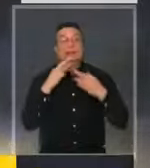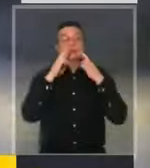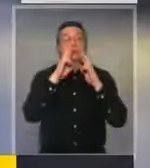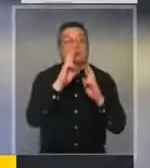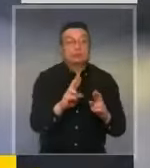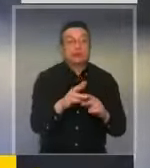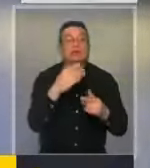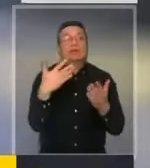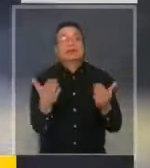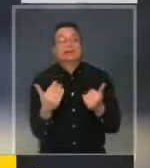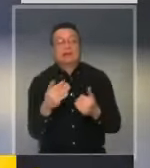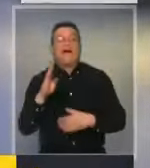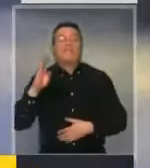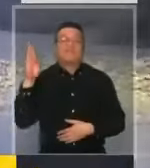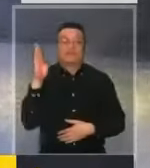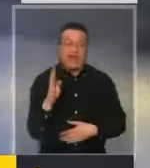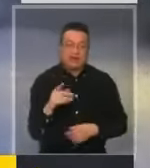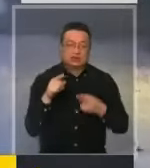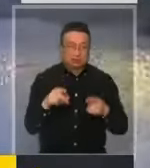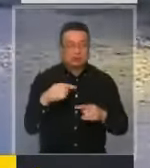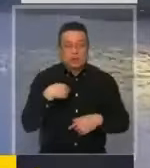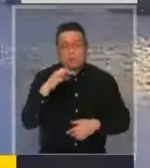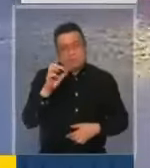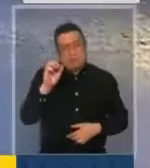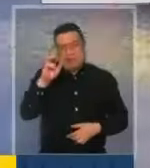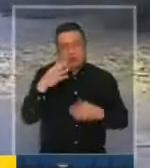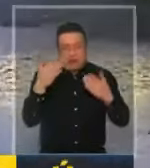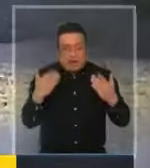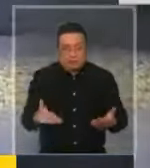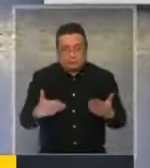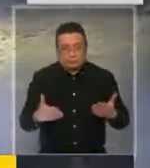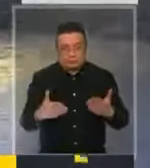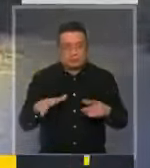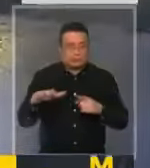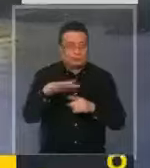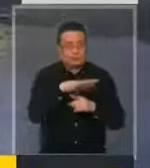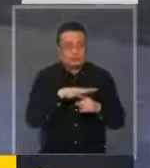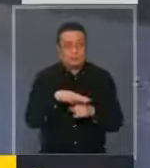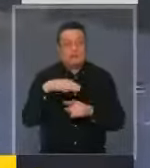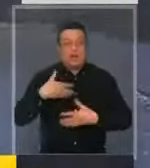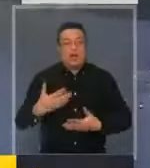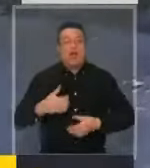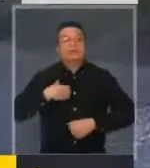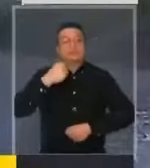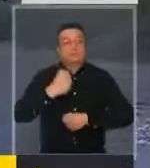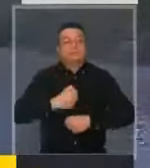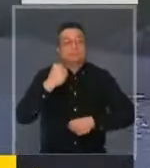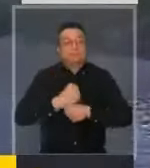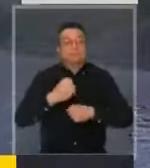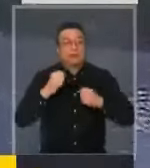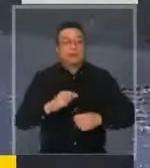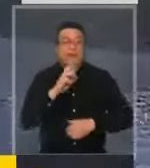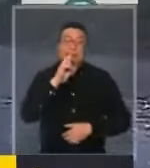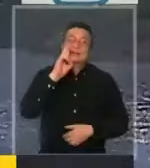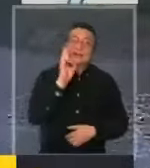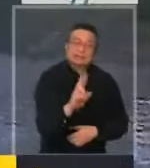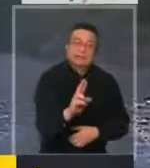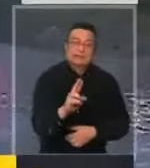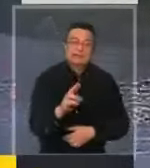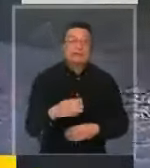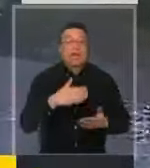comunidades. Esto ha ido empeorando con el tiempo y precisamente tenemos que, y estamos trabajando, poder responder a estas soluciones. Por ahora tenemos